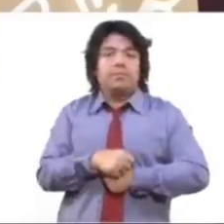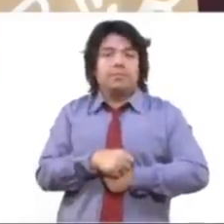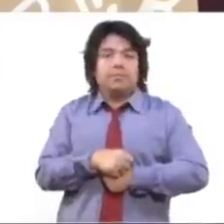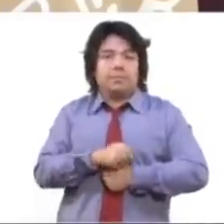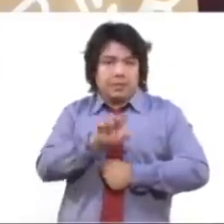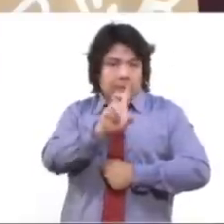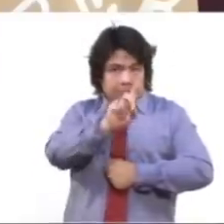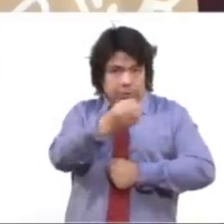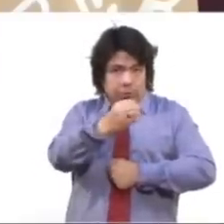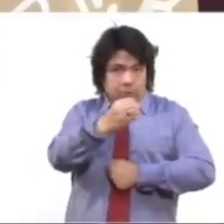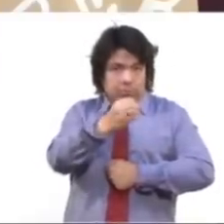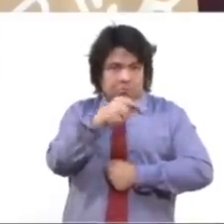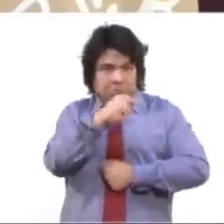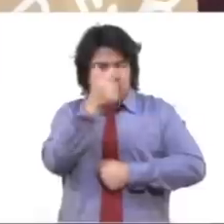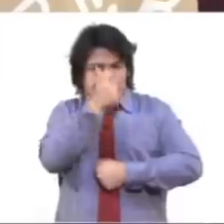en la noche,